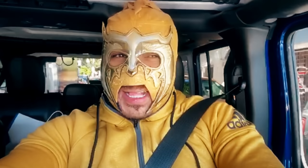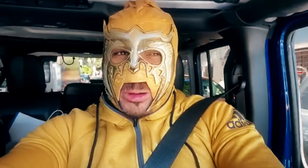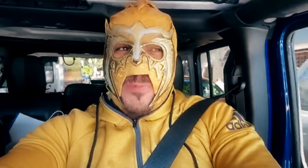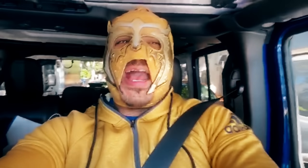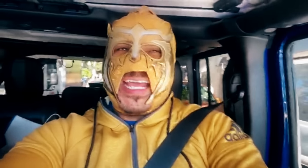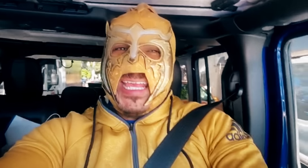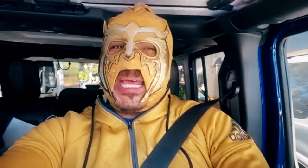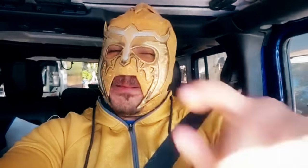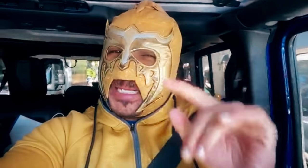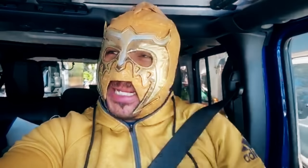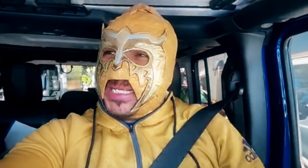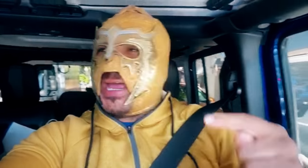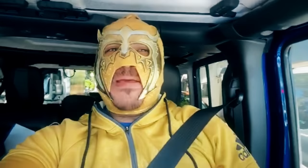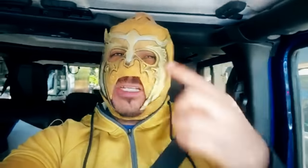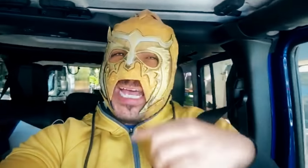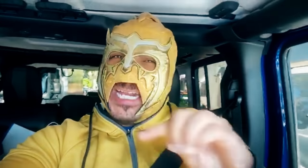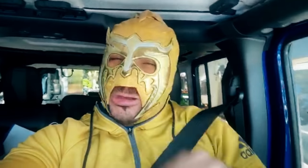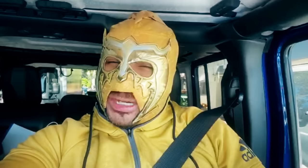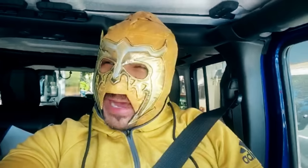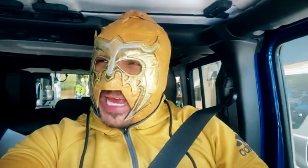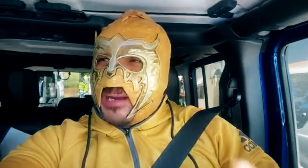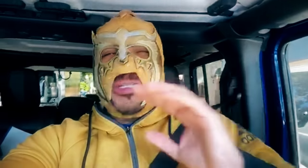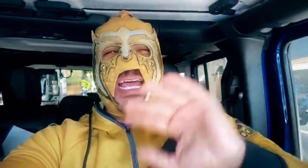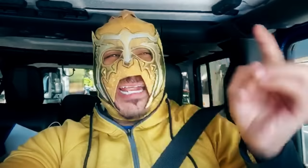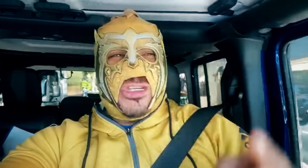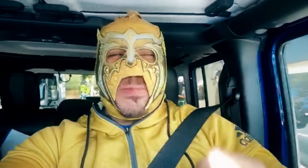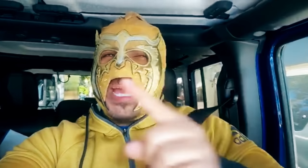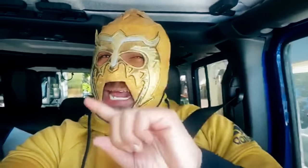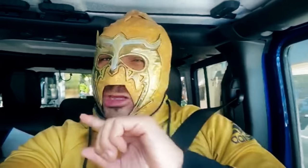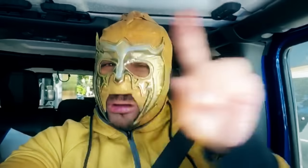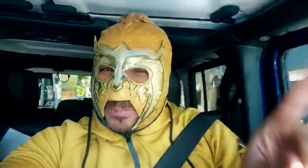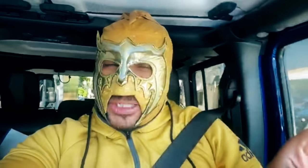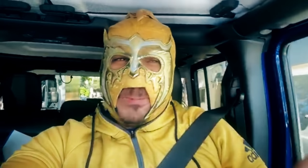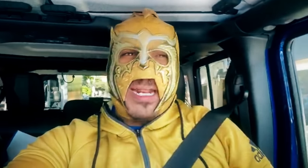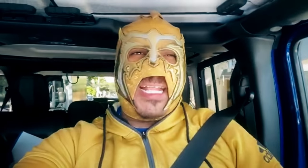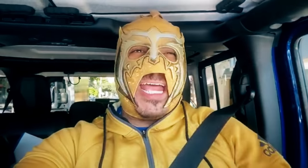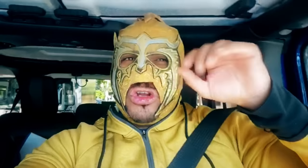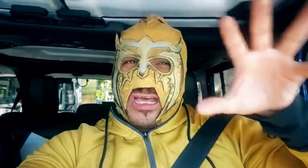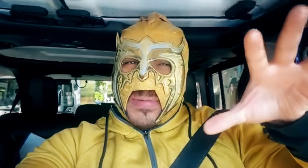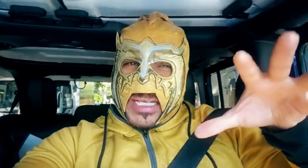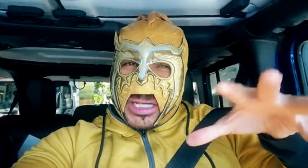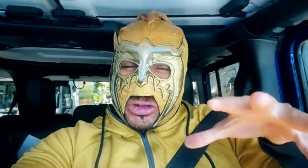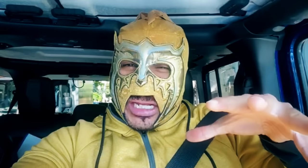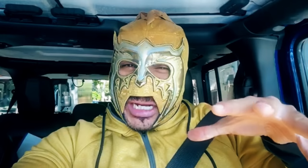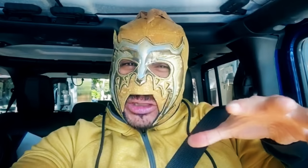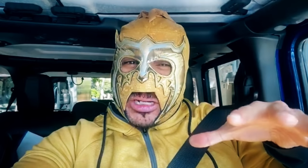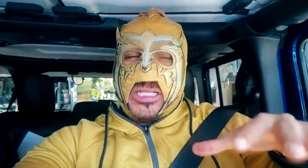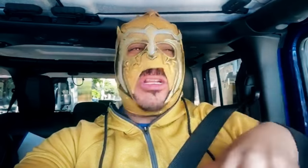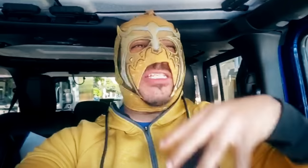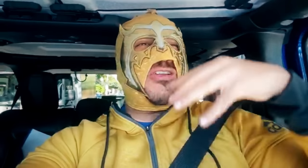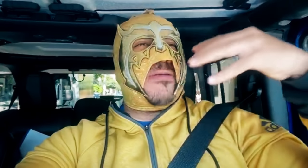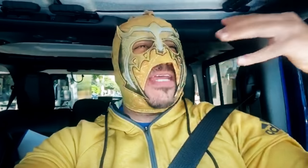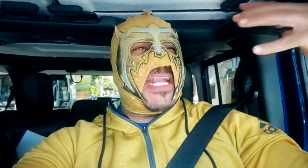por pendejo. Aquí déjenme decirles que me lo están queriendo chamaquear, y lo están queriendo chamaquear en todo el pinche planeta, no nada más dentro del